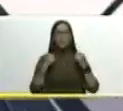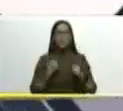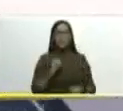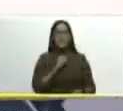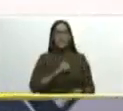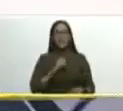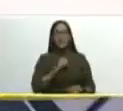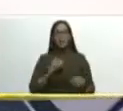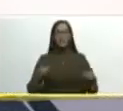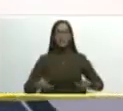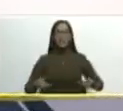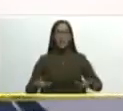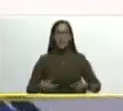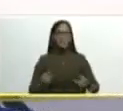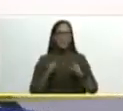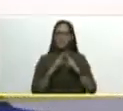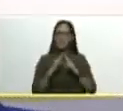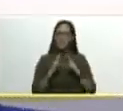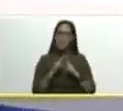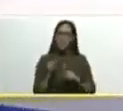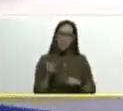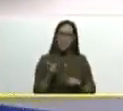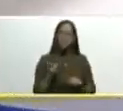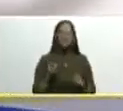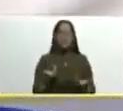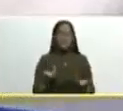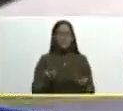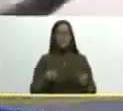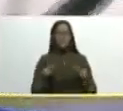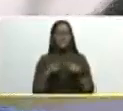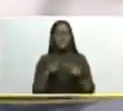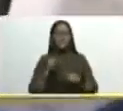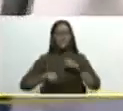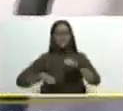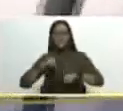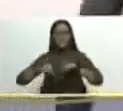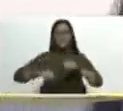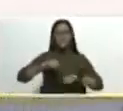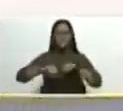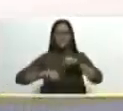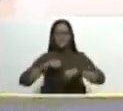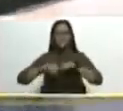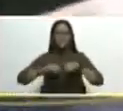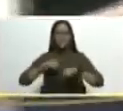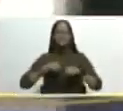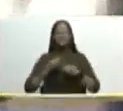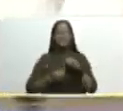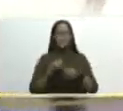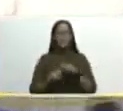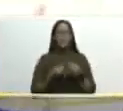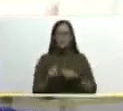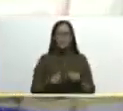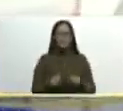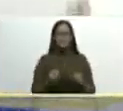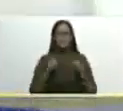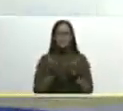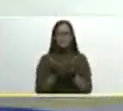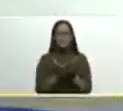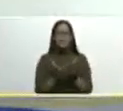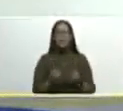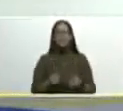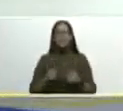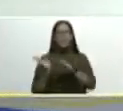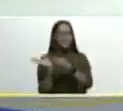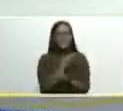¿Cuál es este? Este sí no lo conocía. Para hacer eco de esfuerzo. Aquí podemos tener la bicicleta y con esto podemos hacer estudios especiales para descartar isquemia, hacer